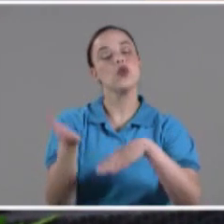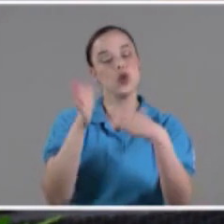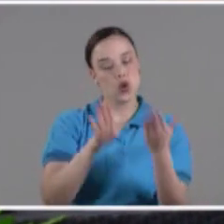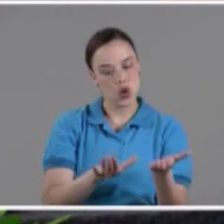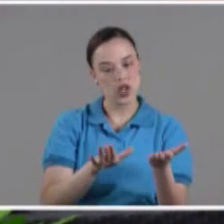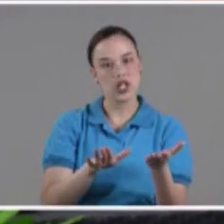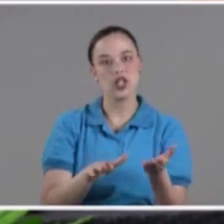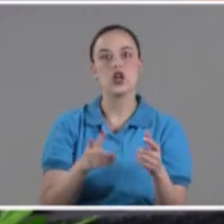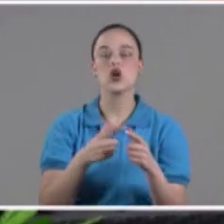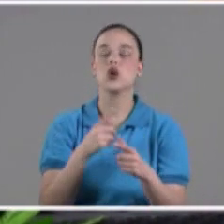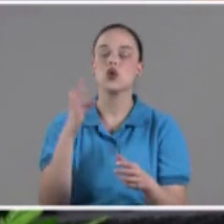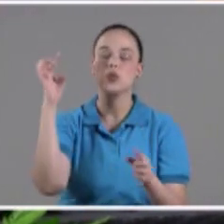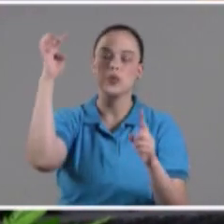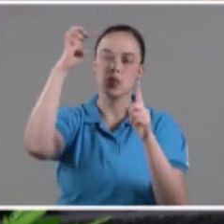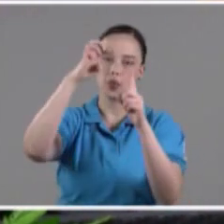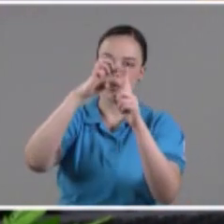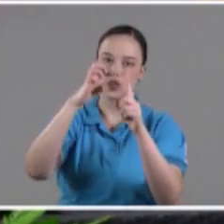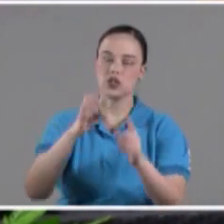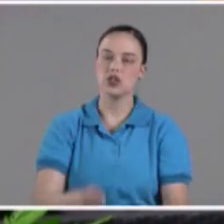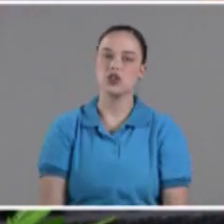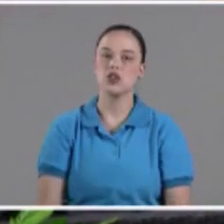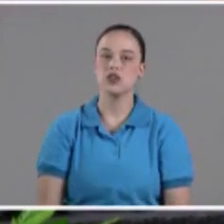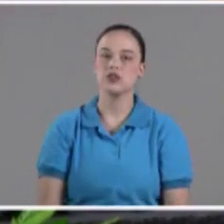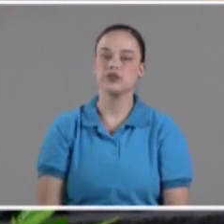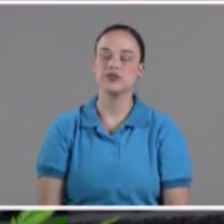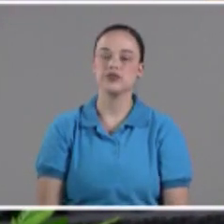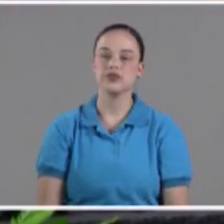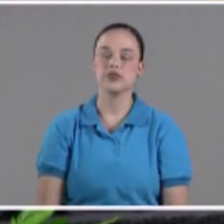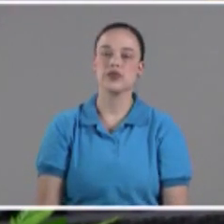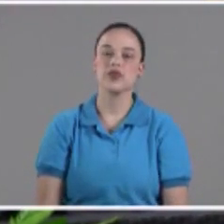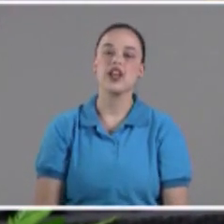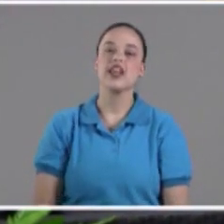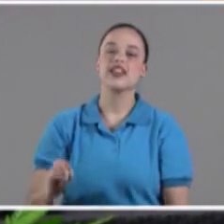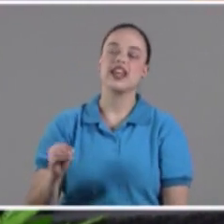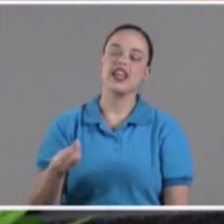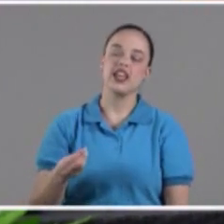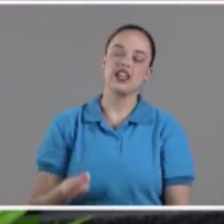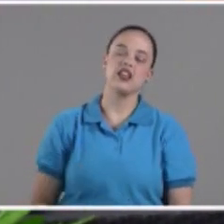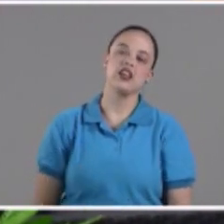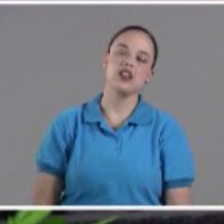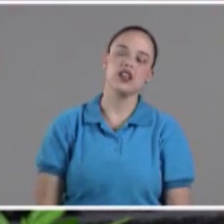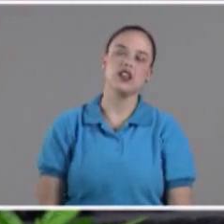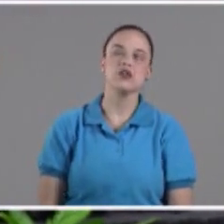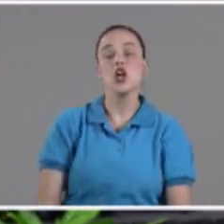con un solo propósito de perpetuar esta especie